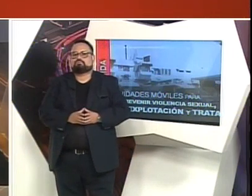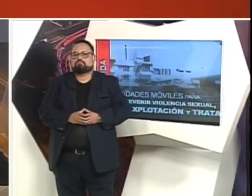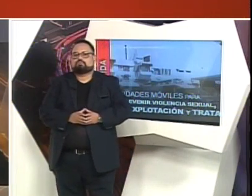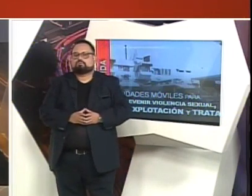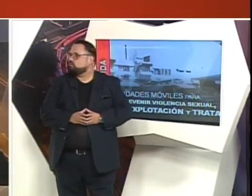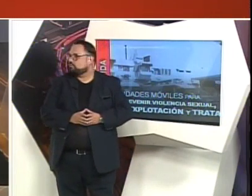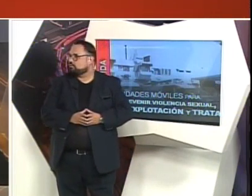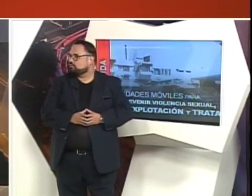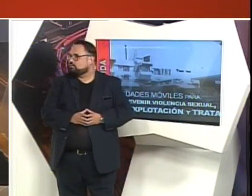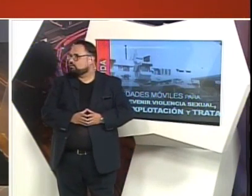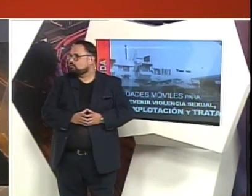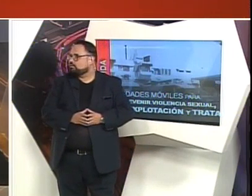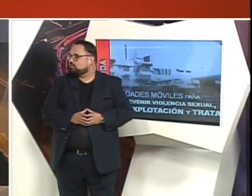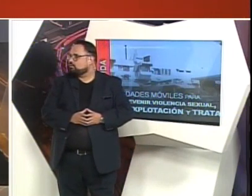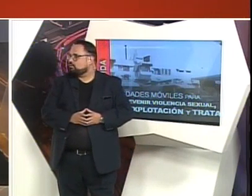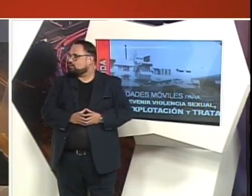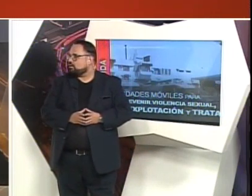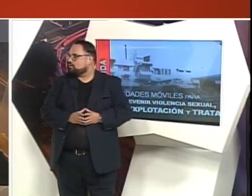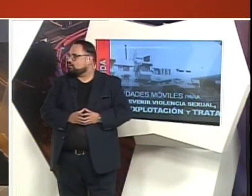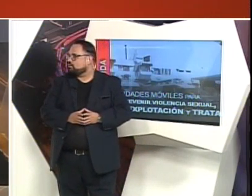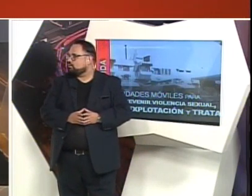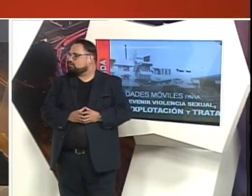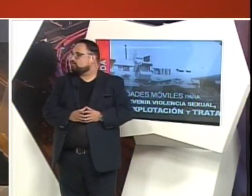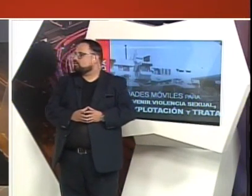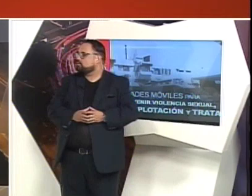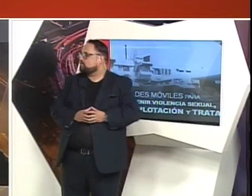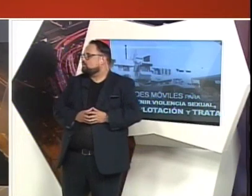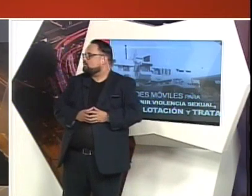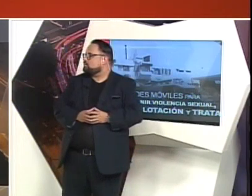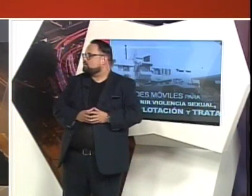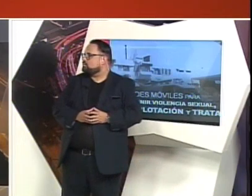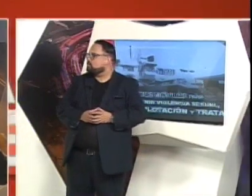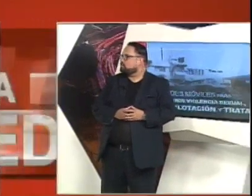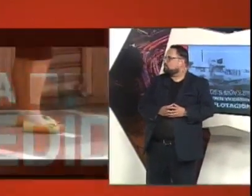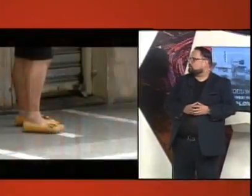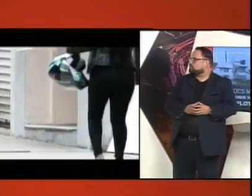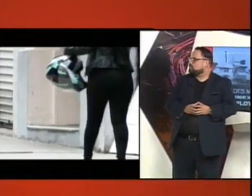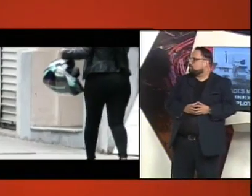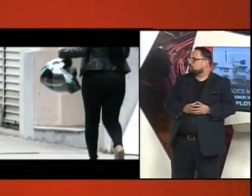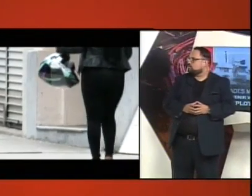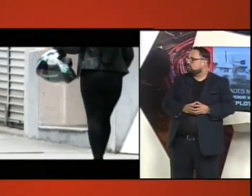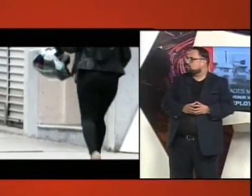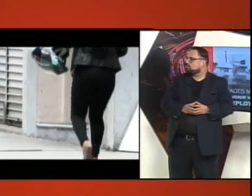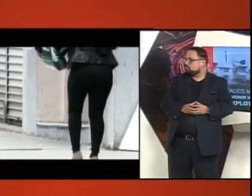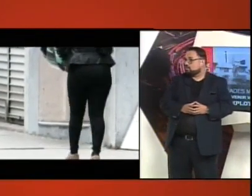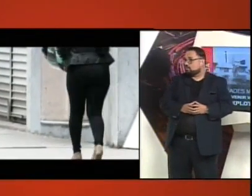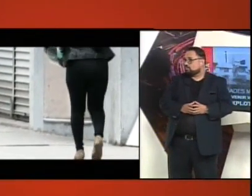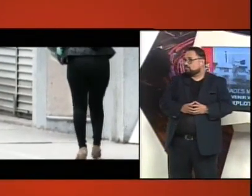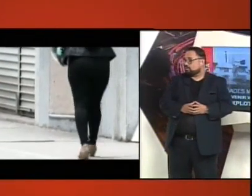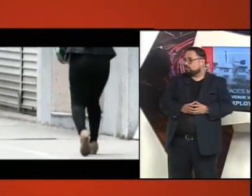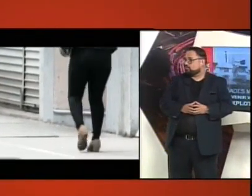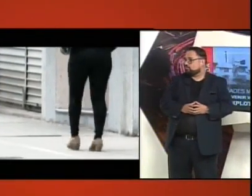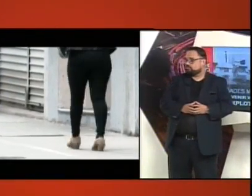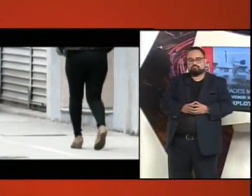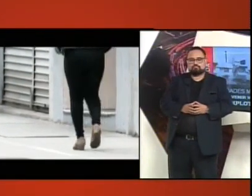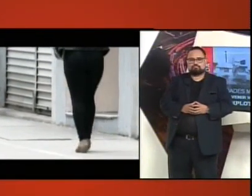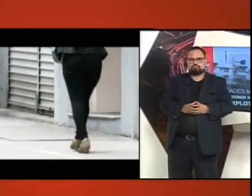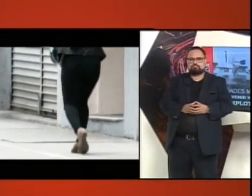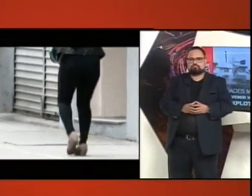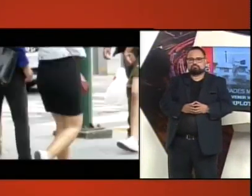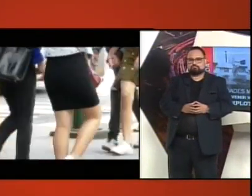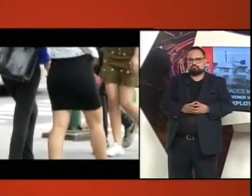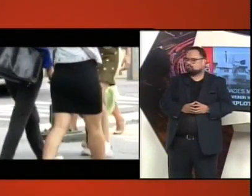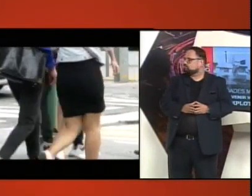problemática o estas problemáticas sociales se aprovechan y existen distintas estrategias por parte de las personas y están